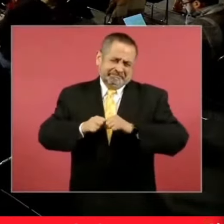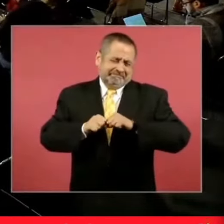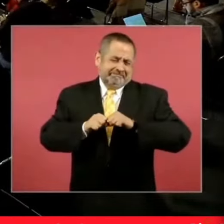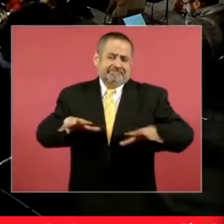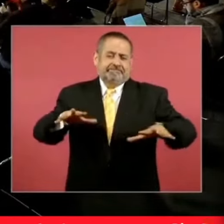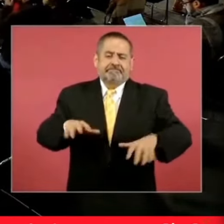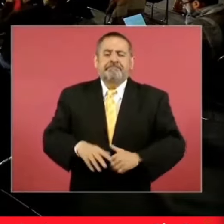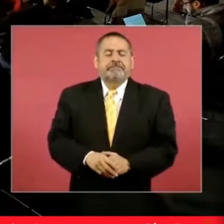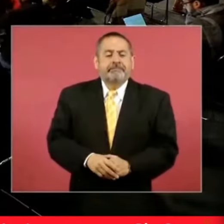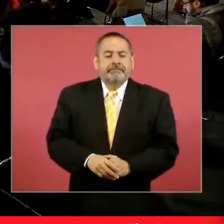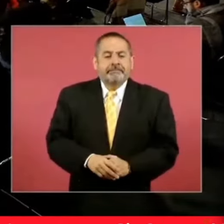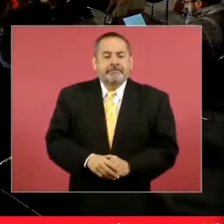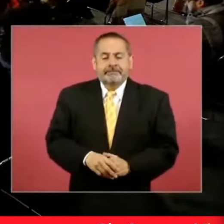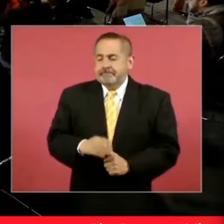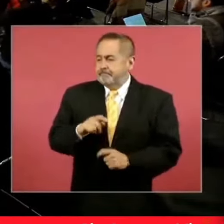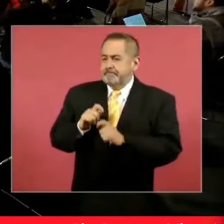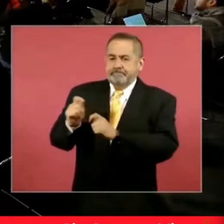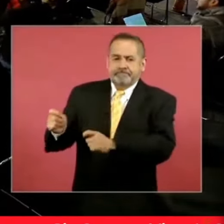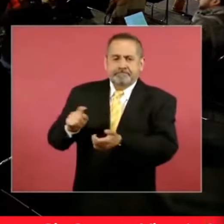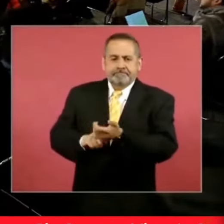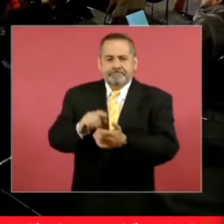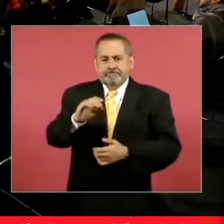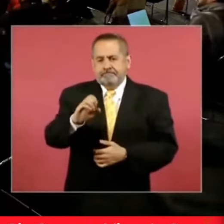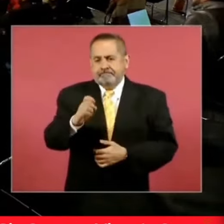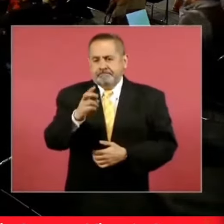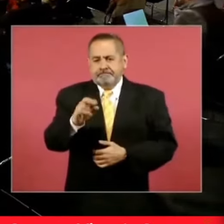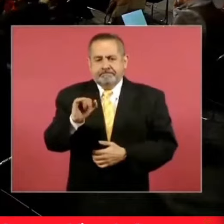Les cedo la palabra a mi compañero Cédric Escalante.